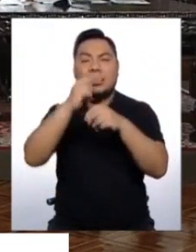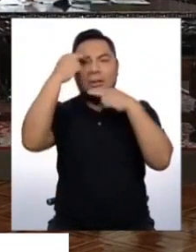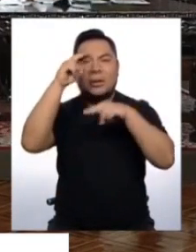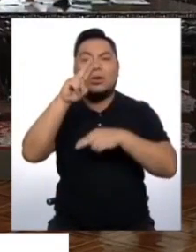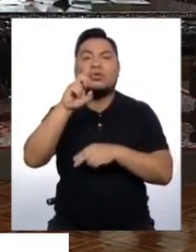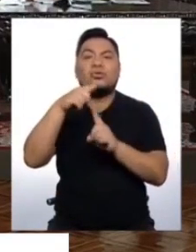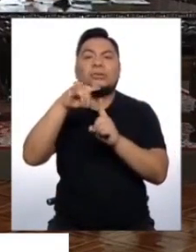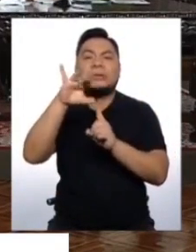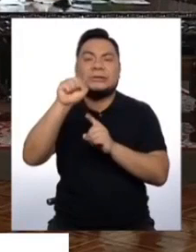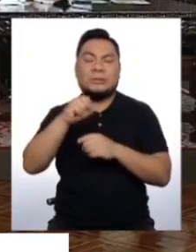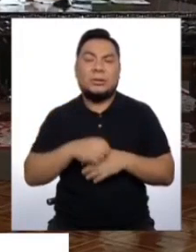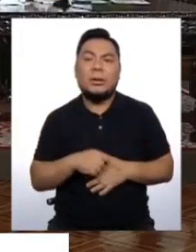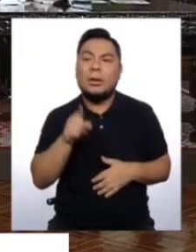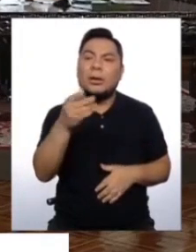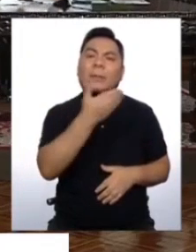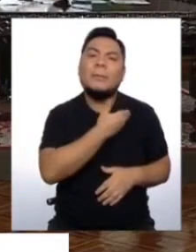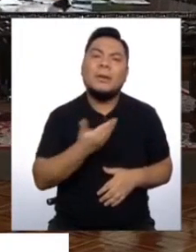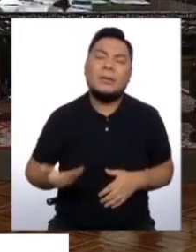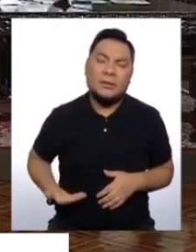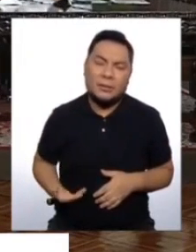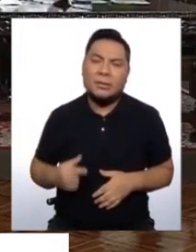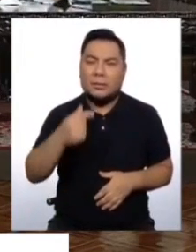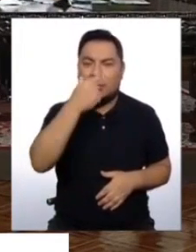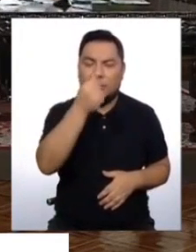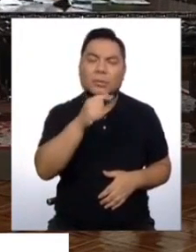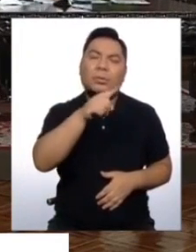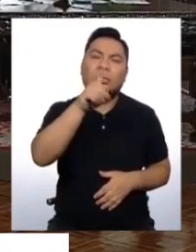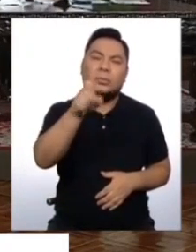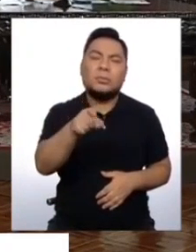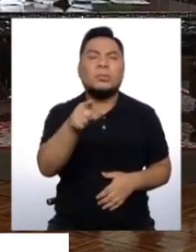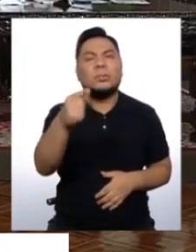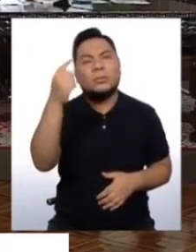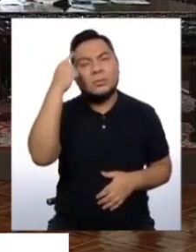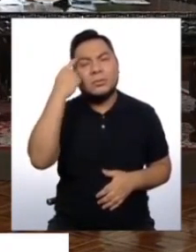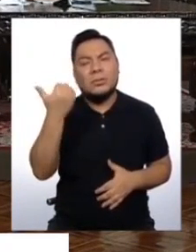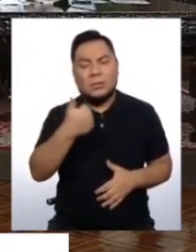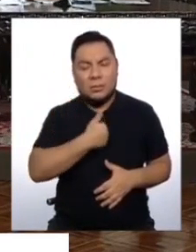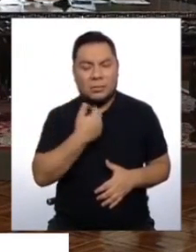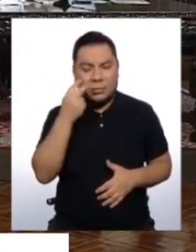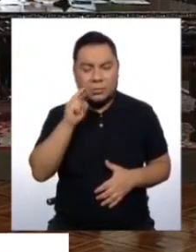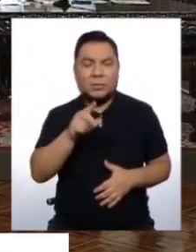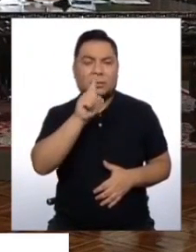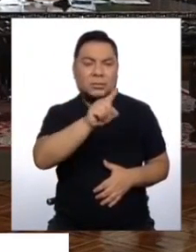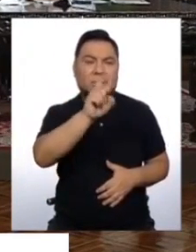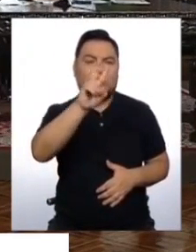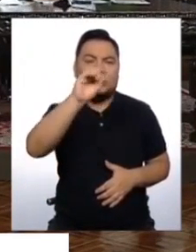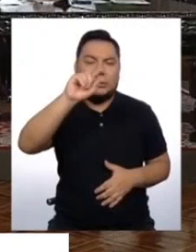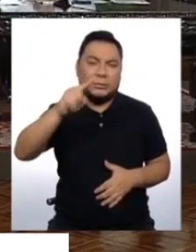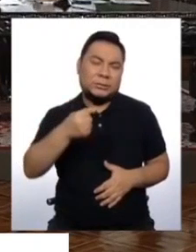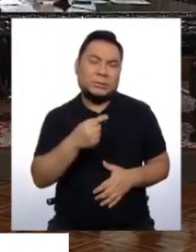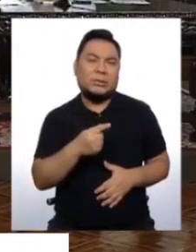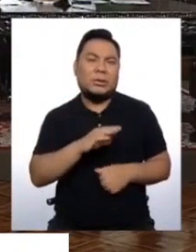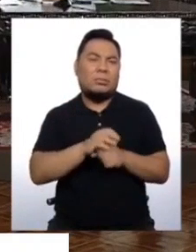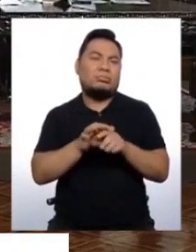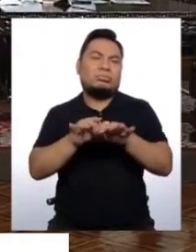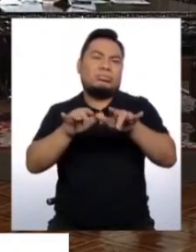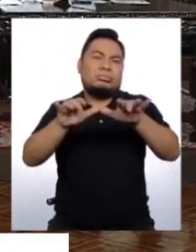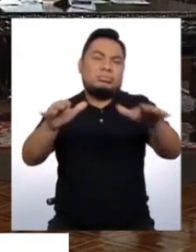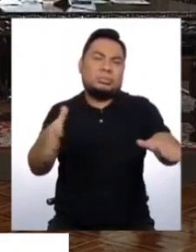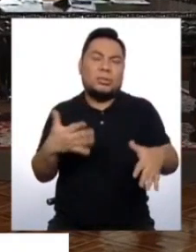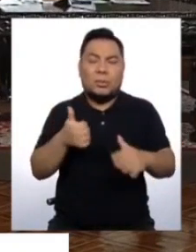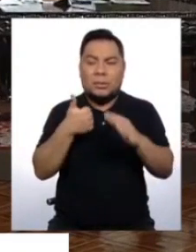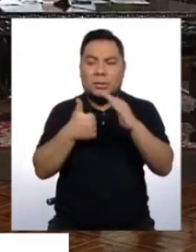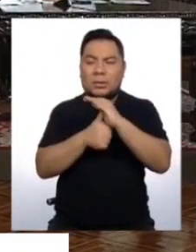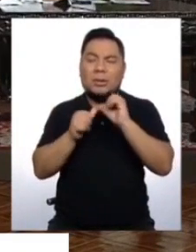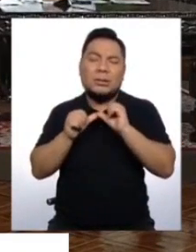Reuters. Presidente Vizcarra, ¿cuál es su autocrítica cuando se tiene alrededor de 120.000 contagios con una extensa